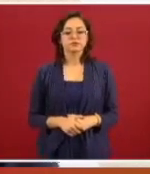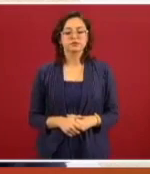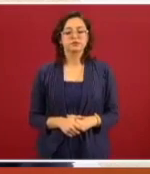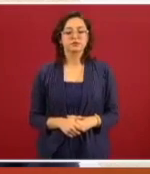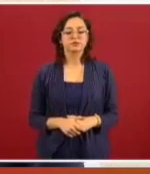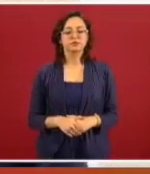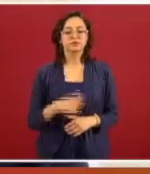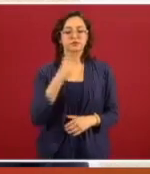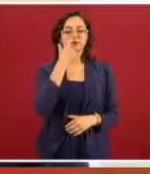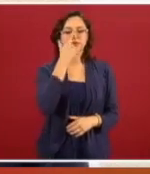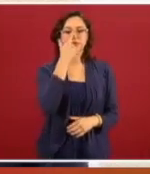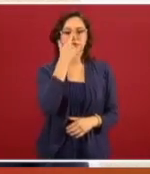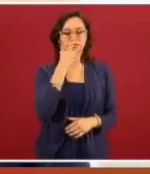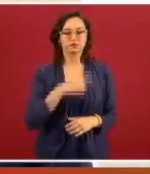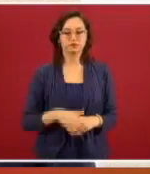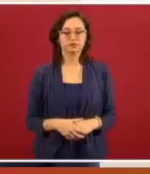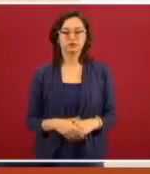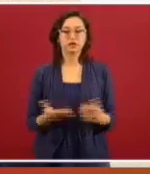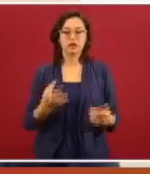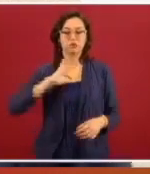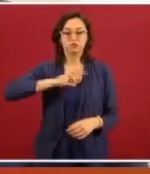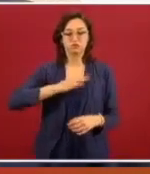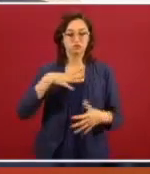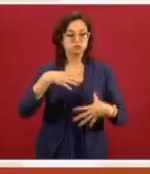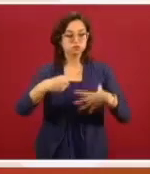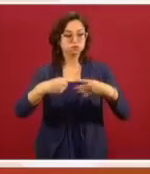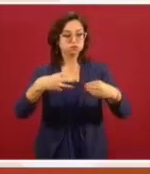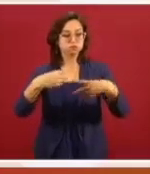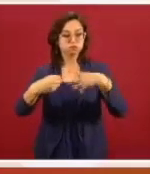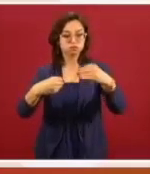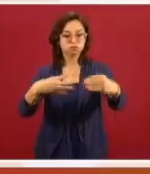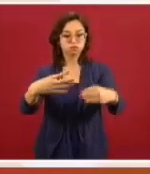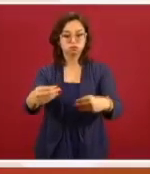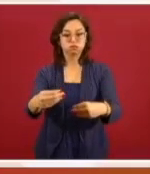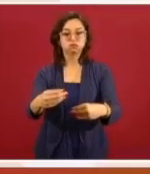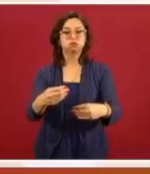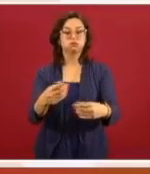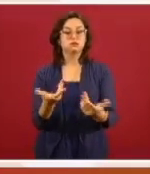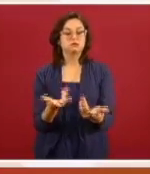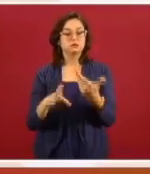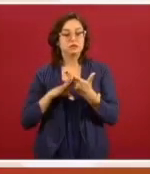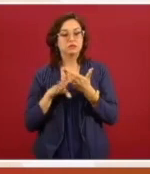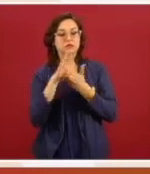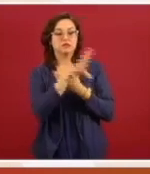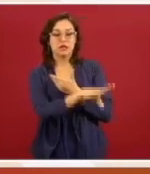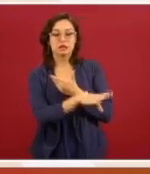que hemos tomado para enfrentar la epidemia, destaco las siguientes.